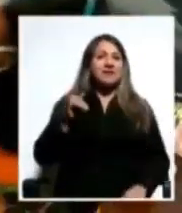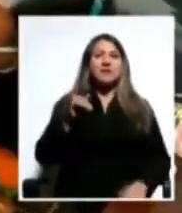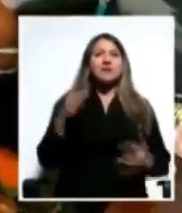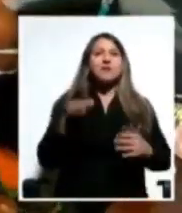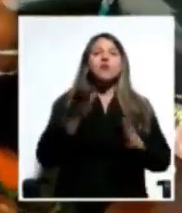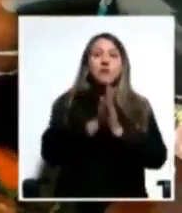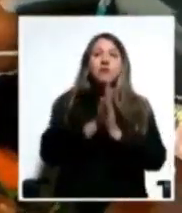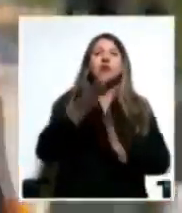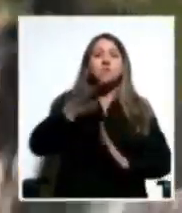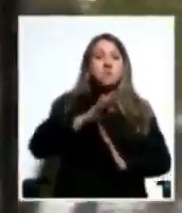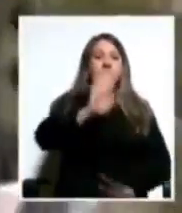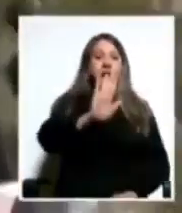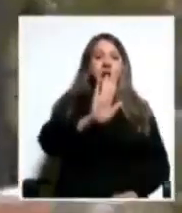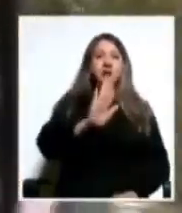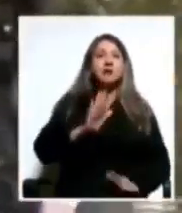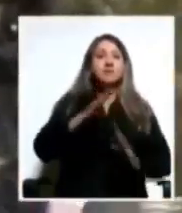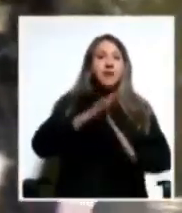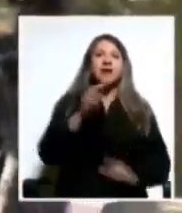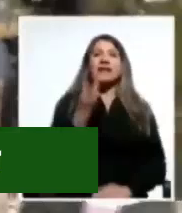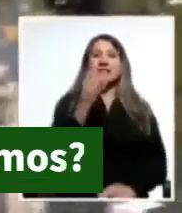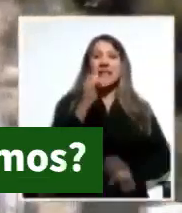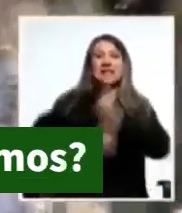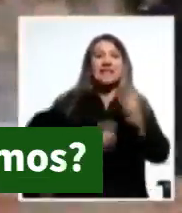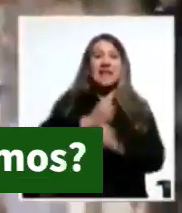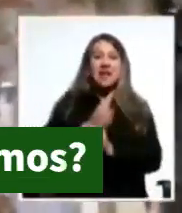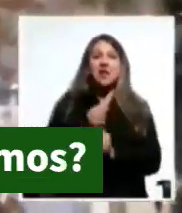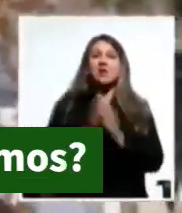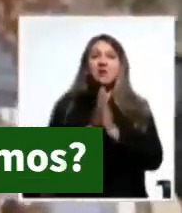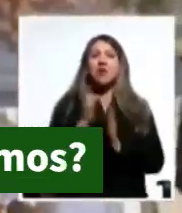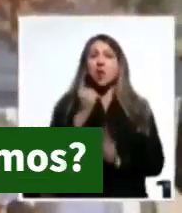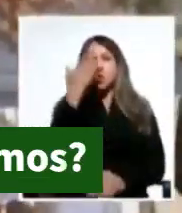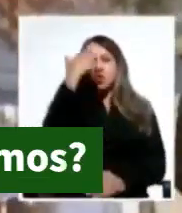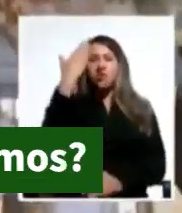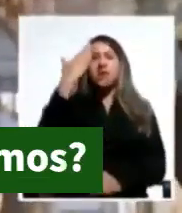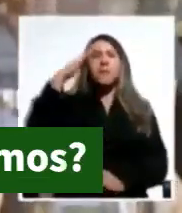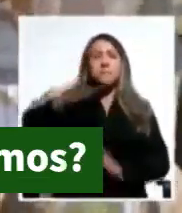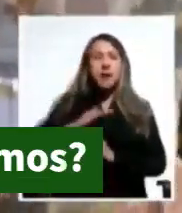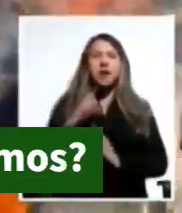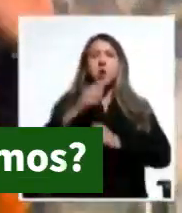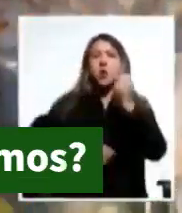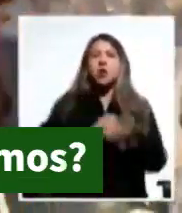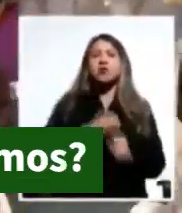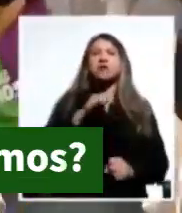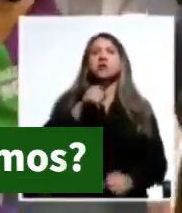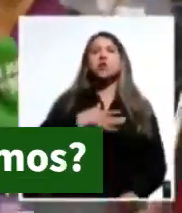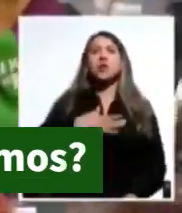párala. Páralo. Páralo.